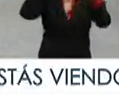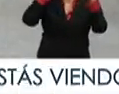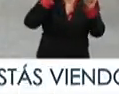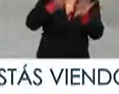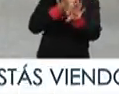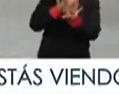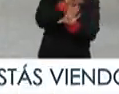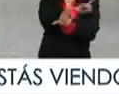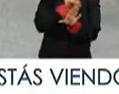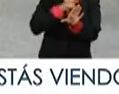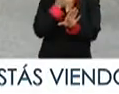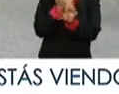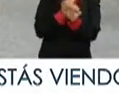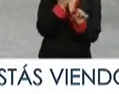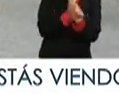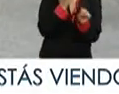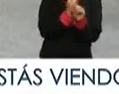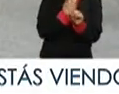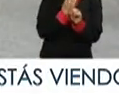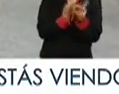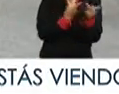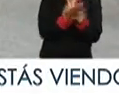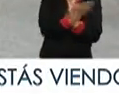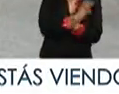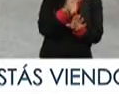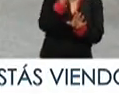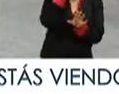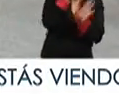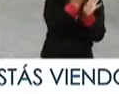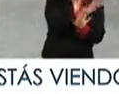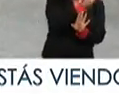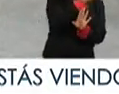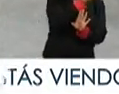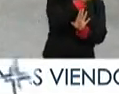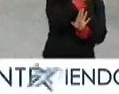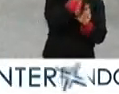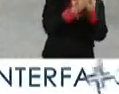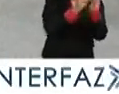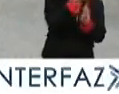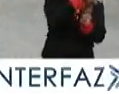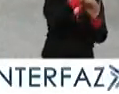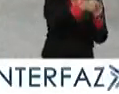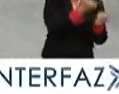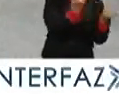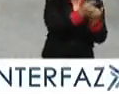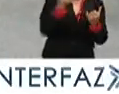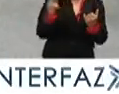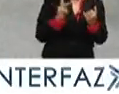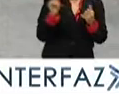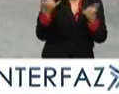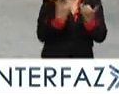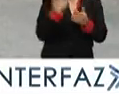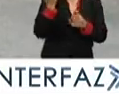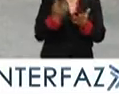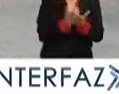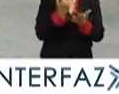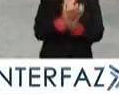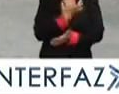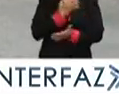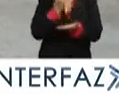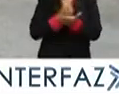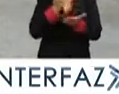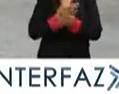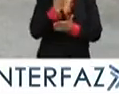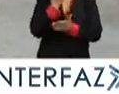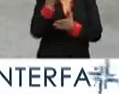acerca de cómo debe ser la preparación, recordando que él comenzó en Universidad Mundial también y tuvo tuvo una buena cantidad de medallas de oro.